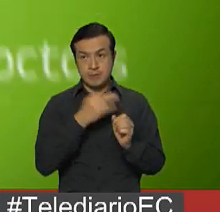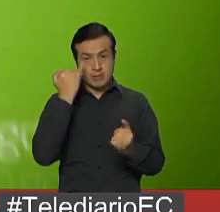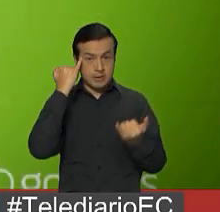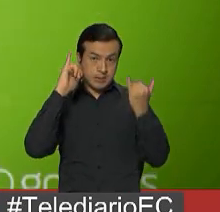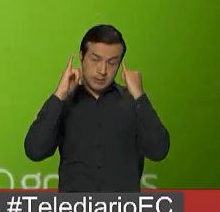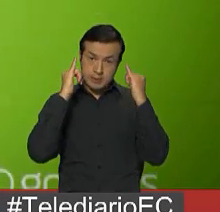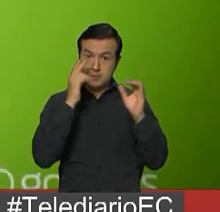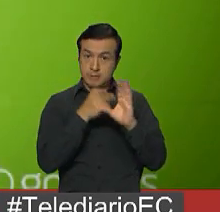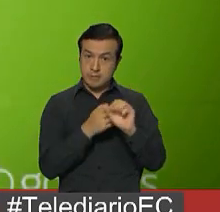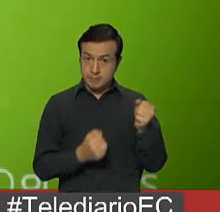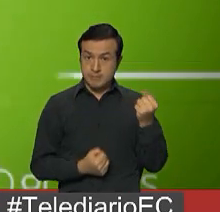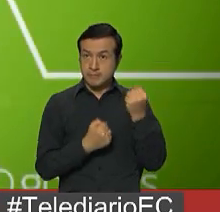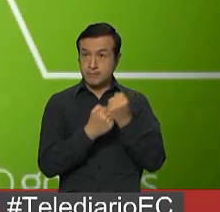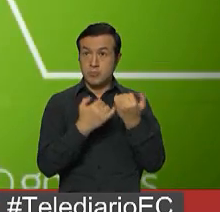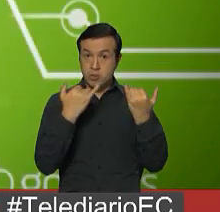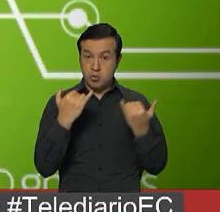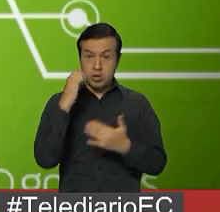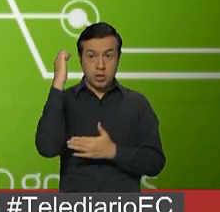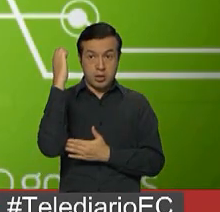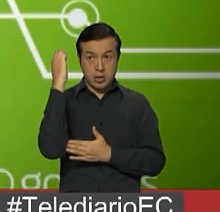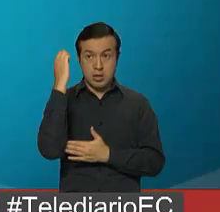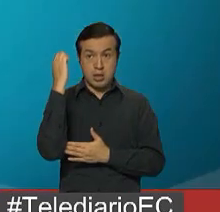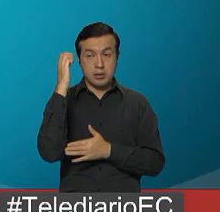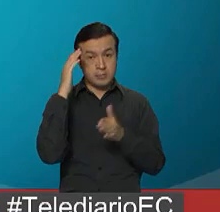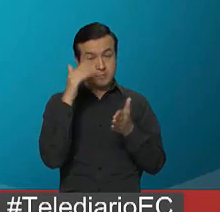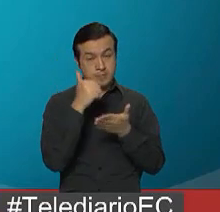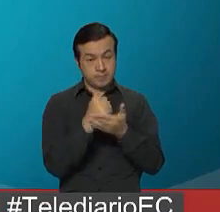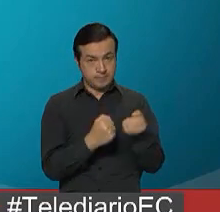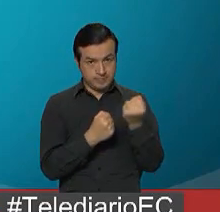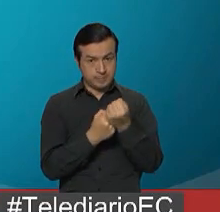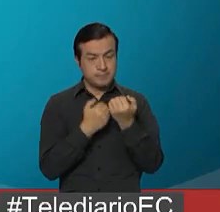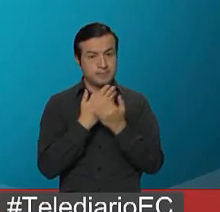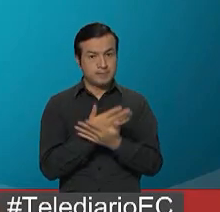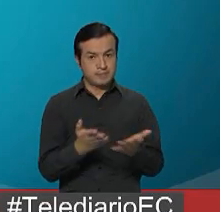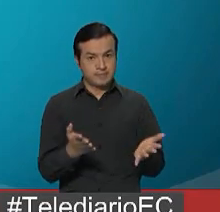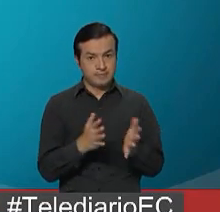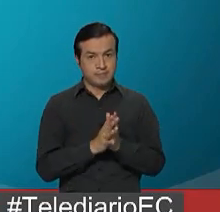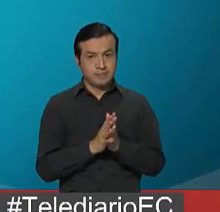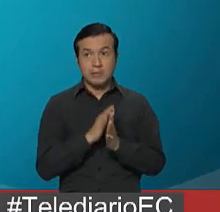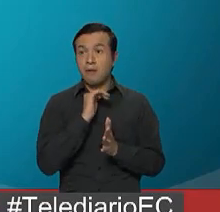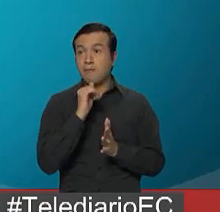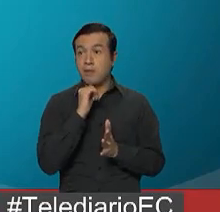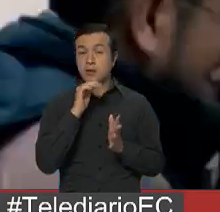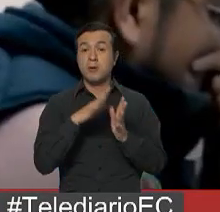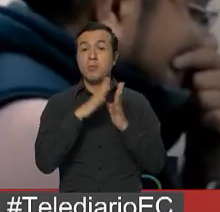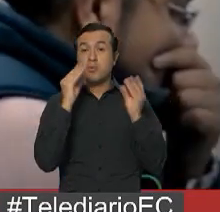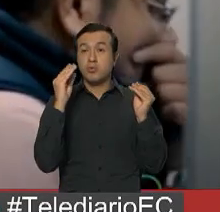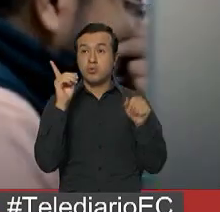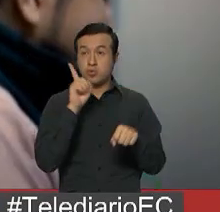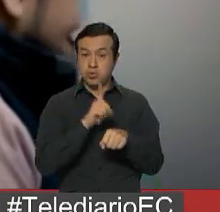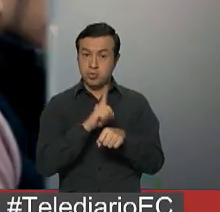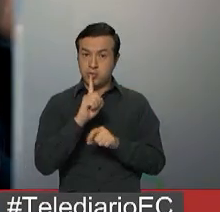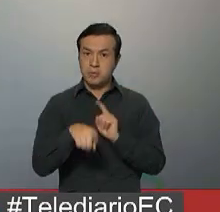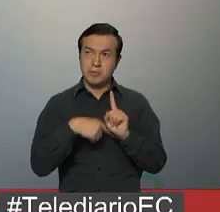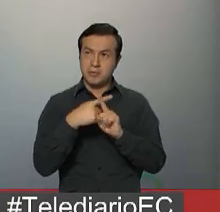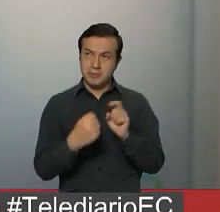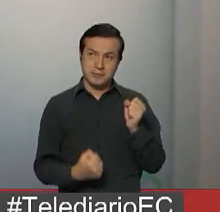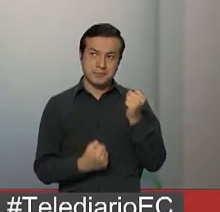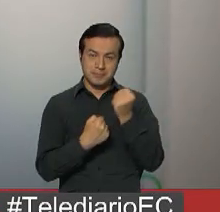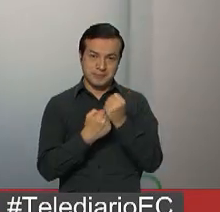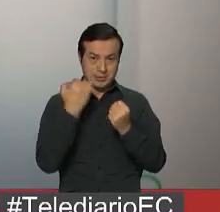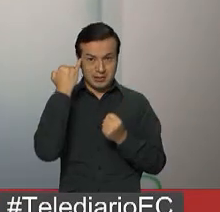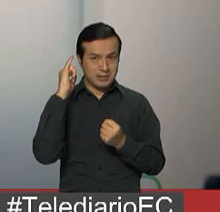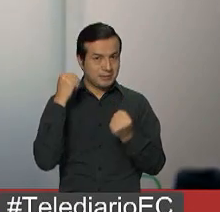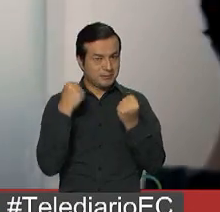de ayuda en medio de la emergencia sanitaria por el coronavirus faltan todavía muchos médicos más que se sumen a esta